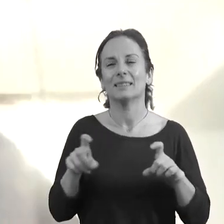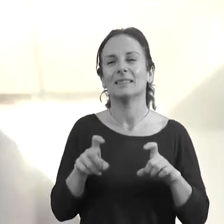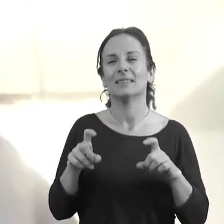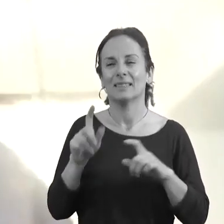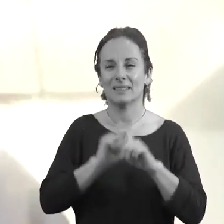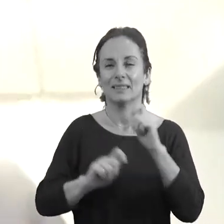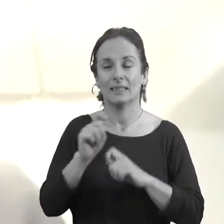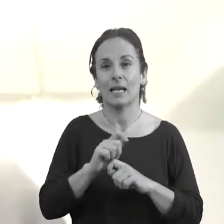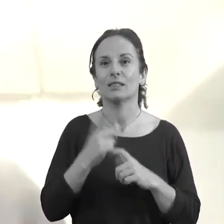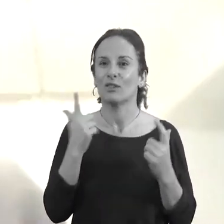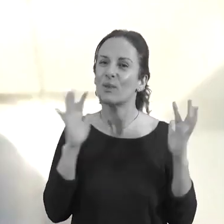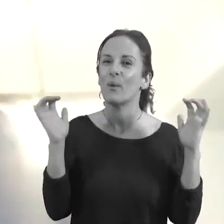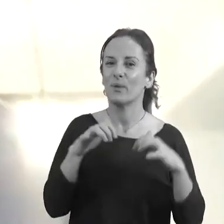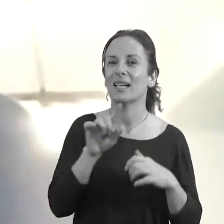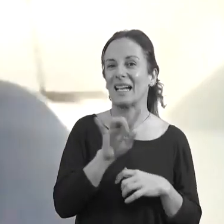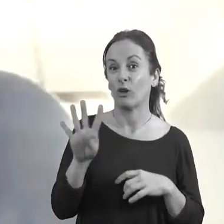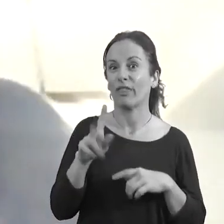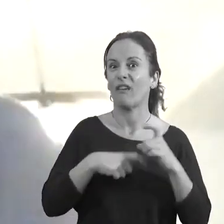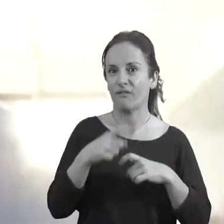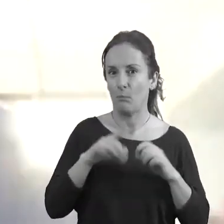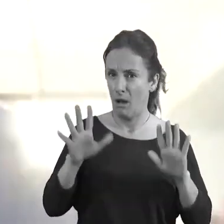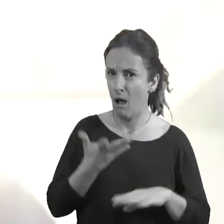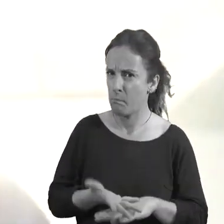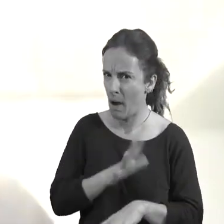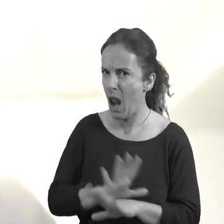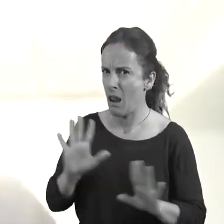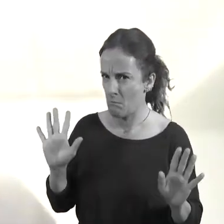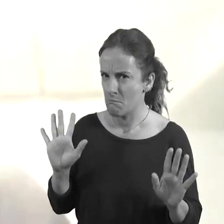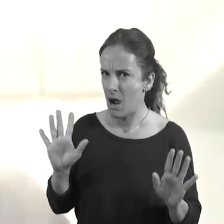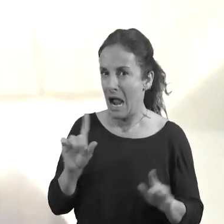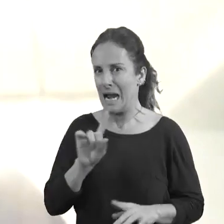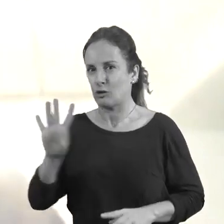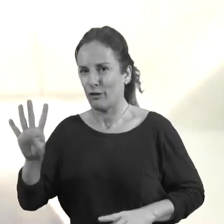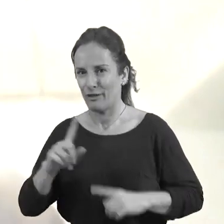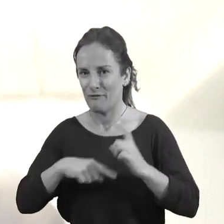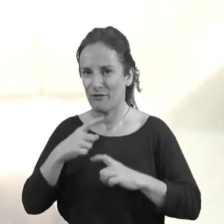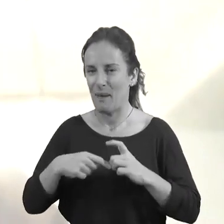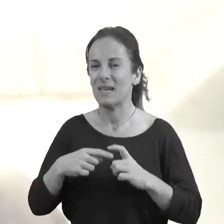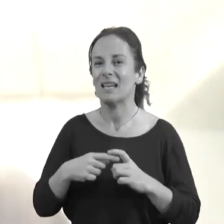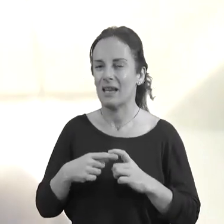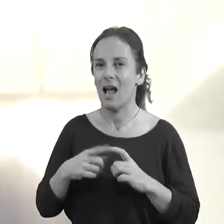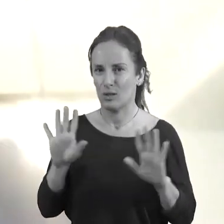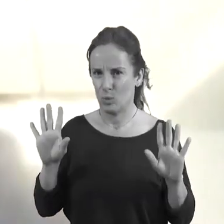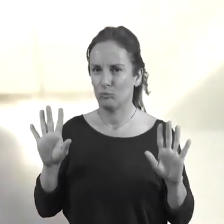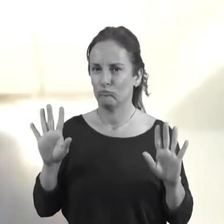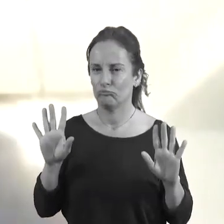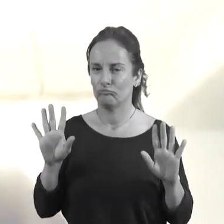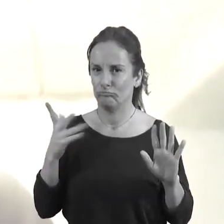13, 14 familias, que para ser Palma, pues ya está bien, ¿no? Que nos podamos reunir, pero